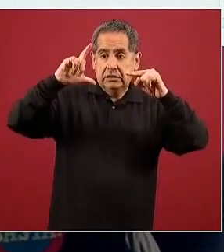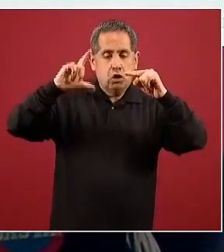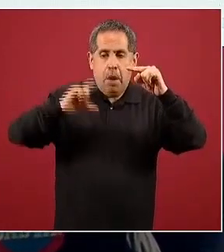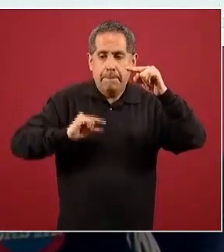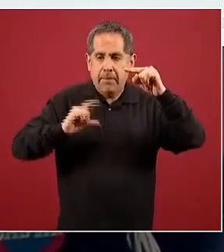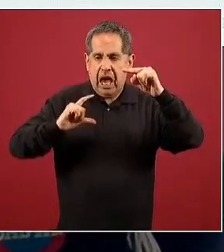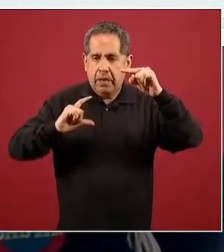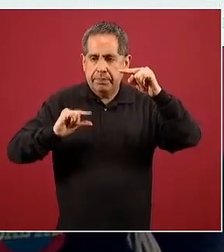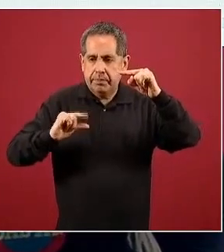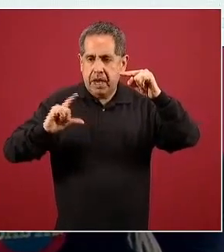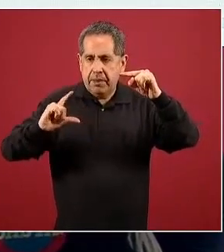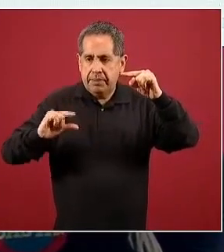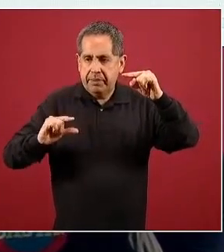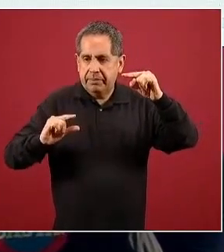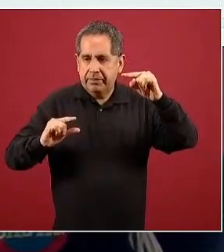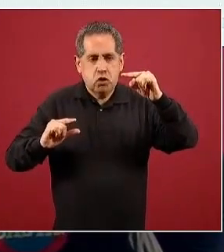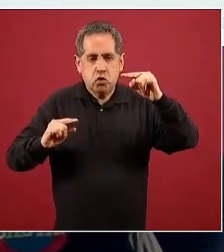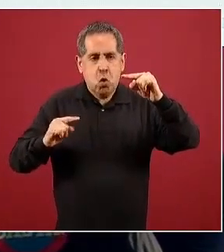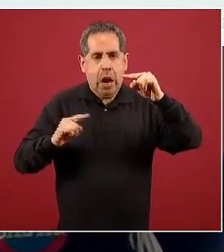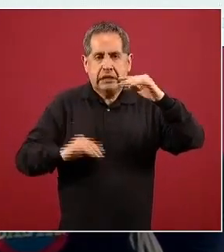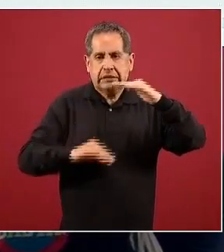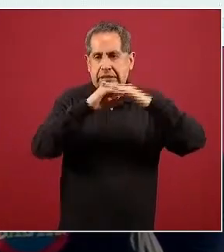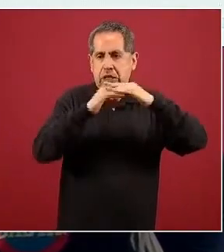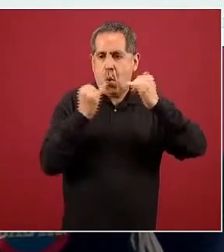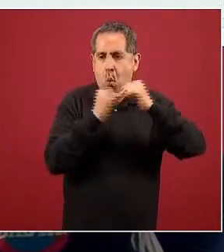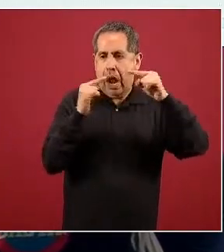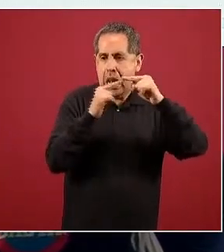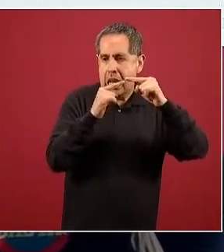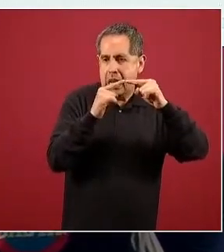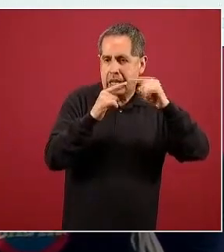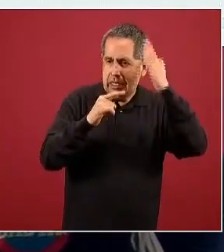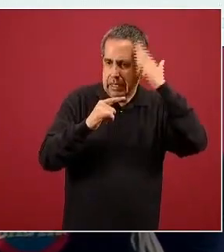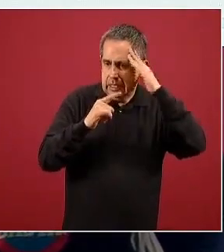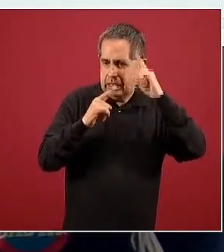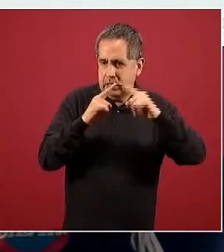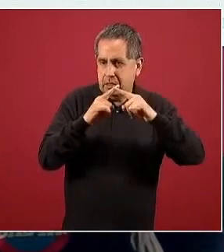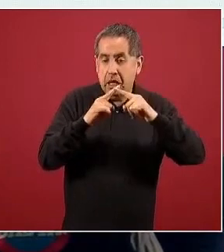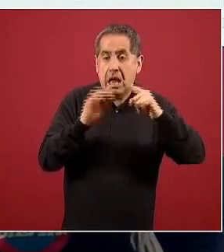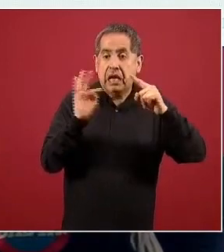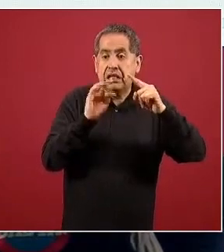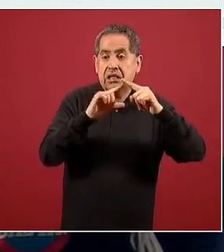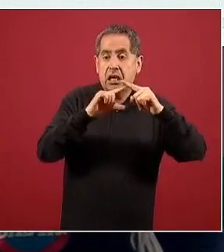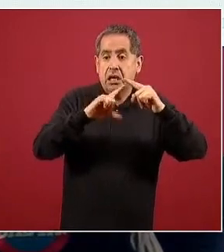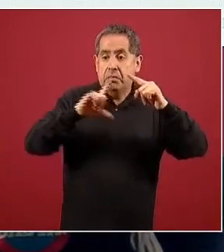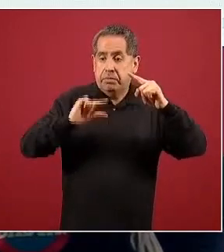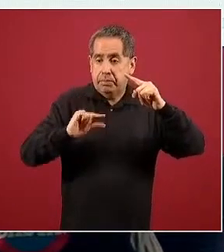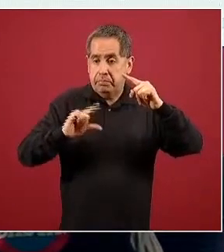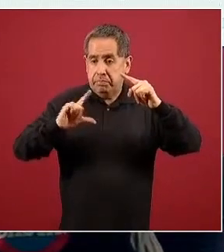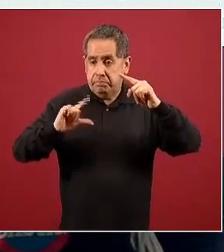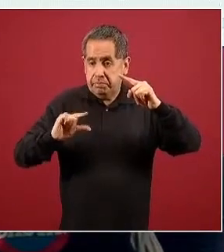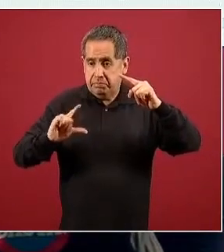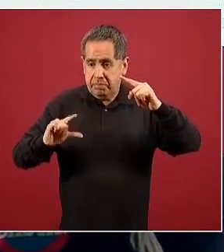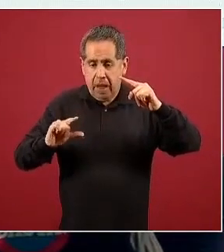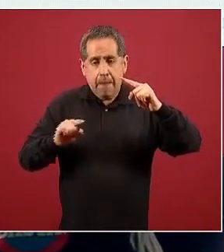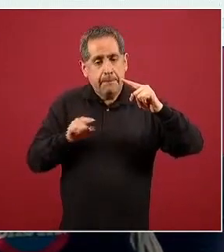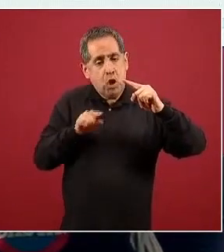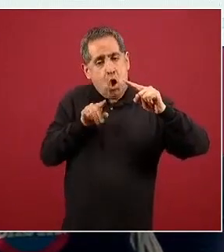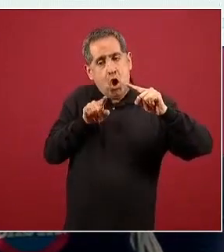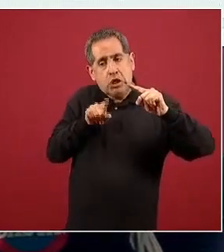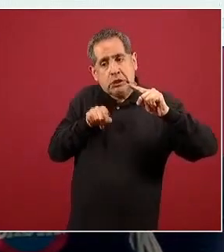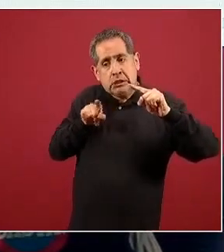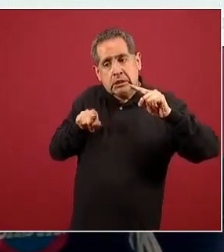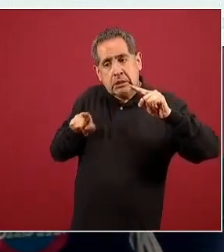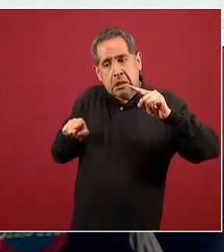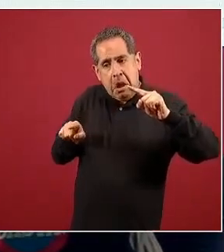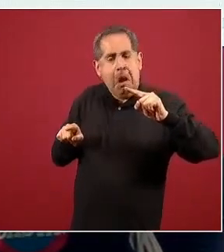mayores al máximo de los repuntes. ¿Sí? Si este vuelve a crecer y luego vuelve a decrecer, pero luego vuelve a crecer y vuelve